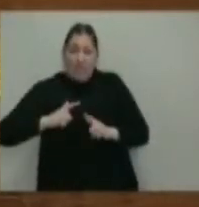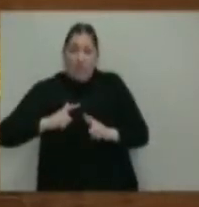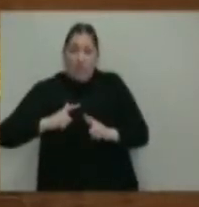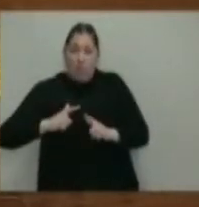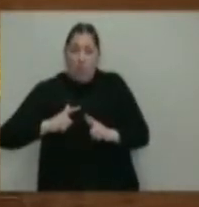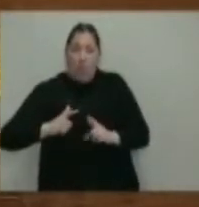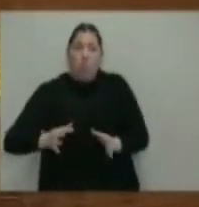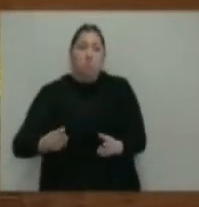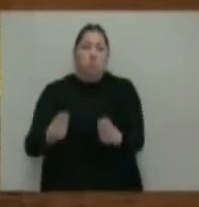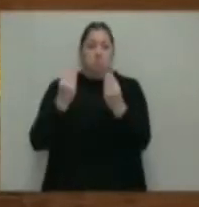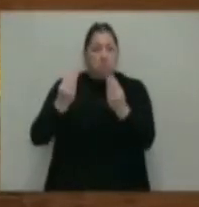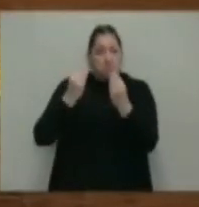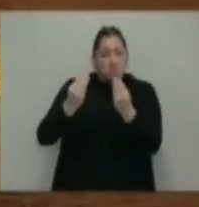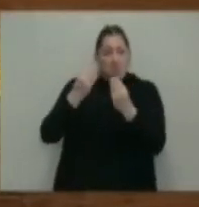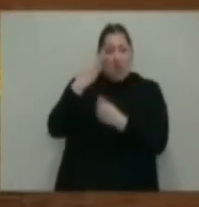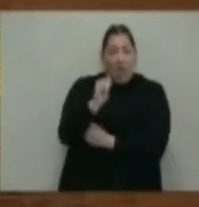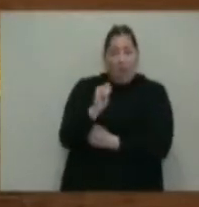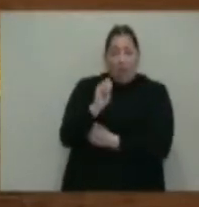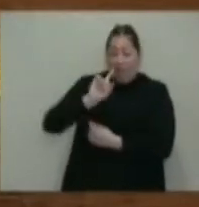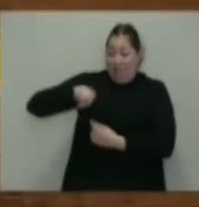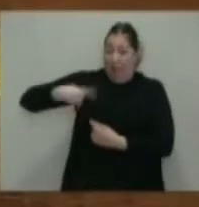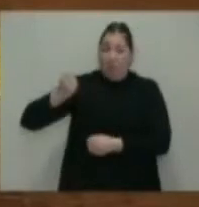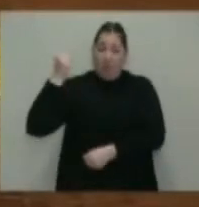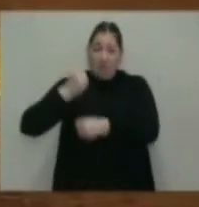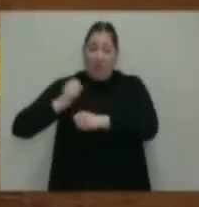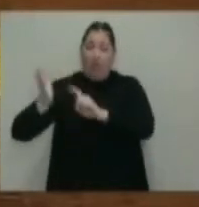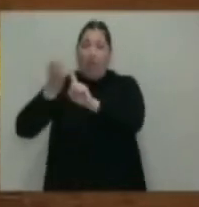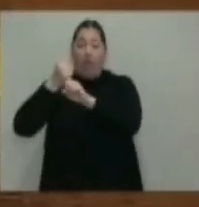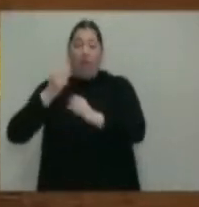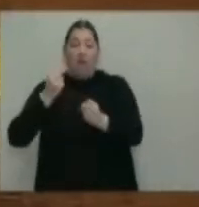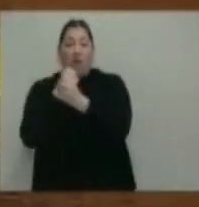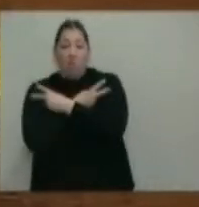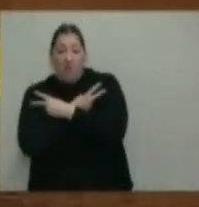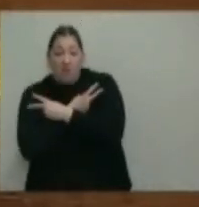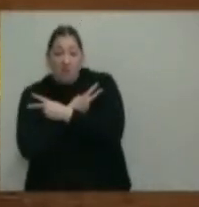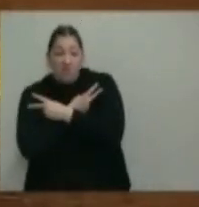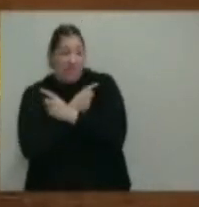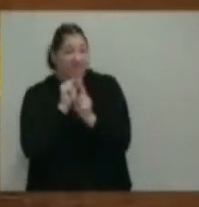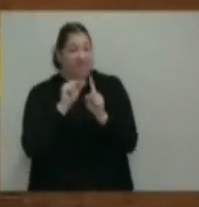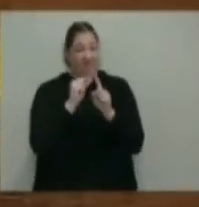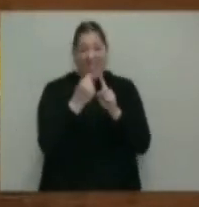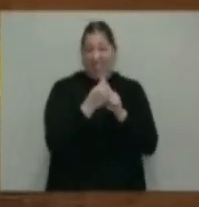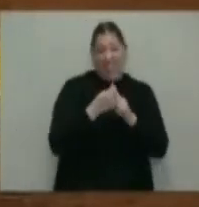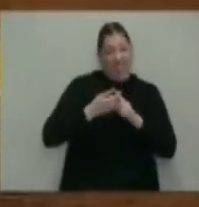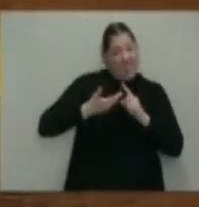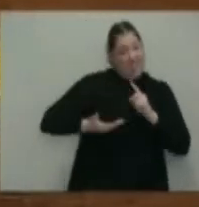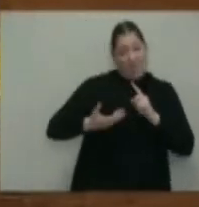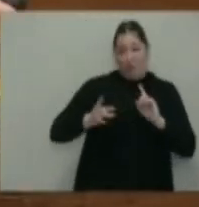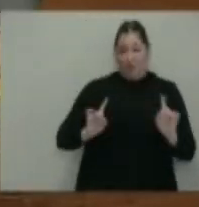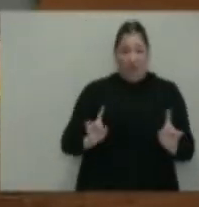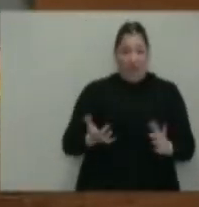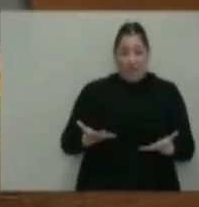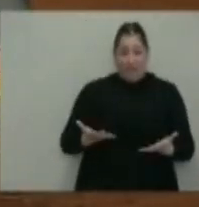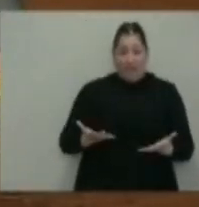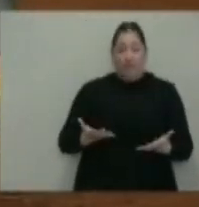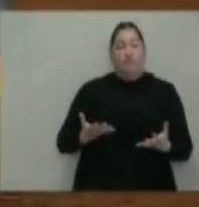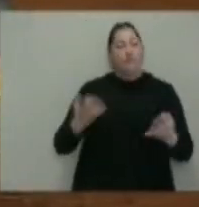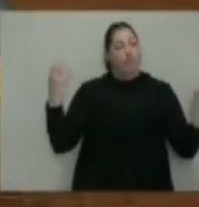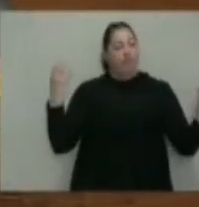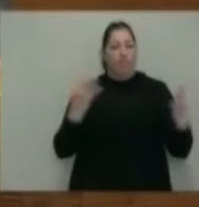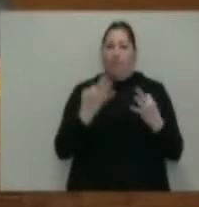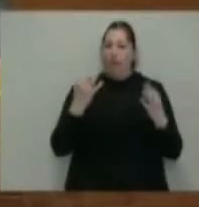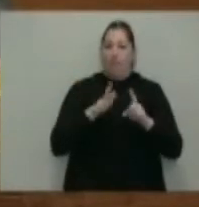resulta que está trabajando como camarero, creo que no es un indicativo de la bondad de ese plan formativo. Por lo tanto, es necesario